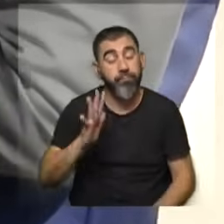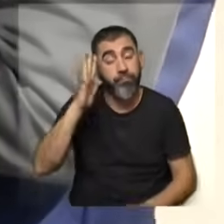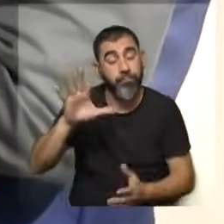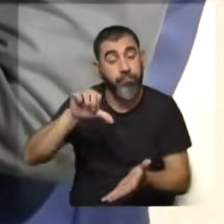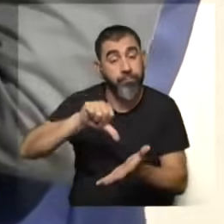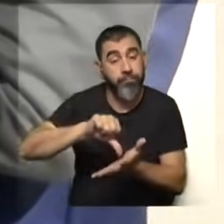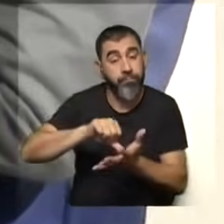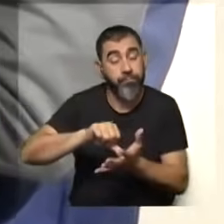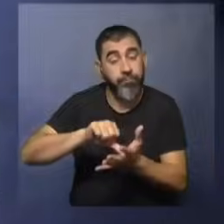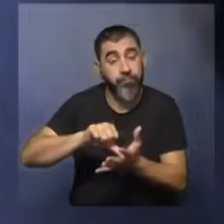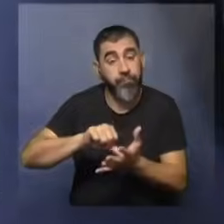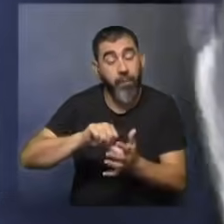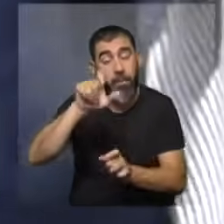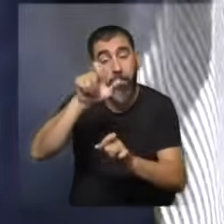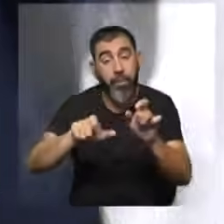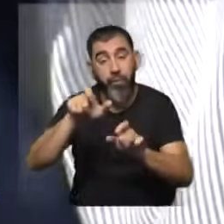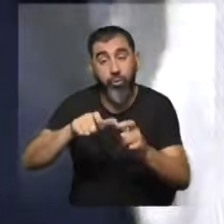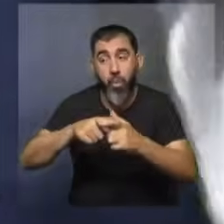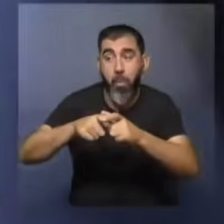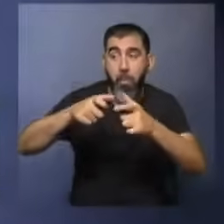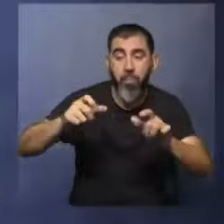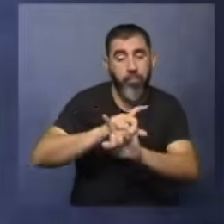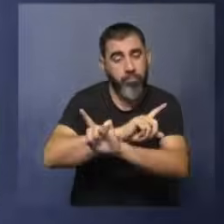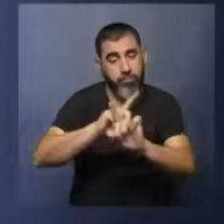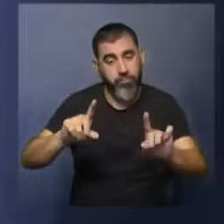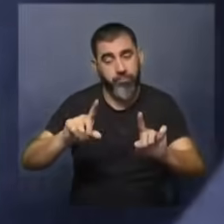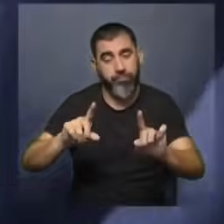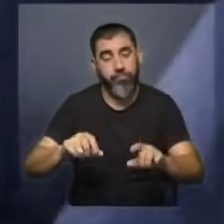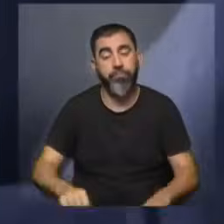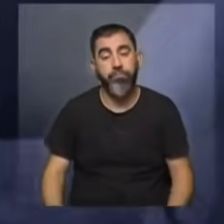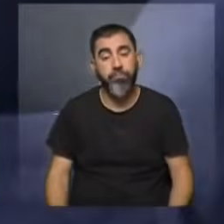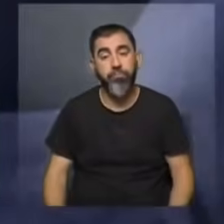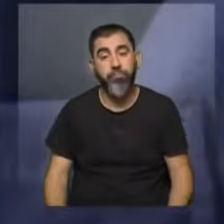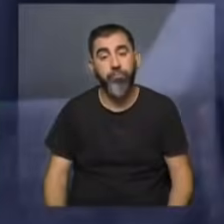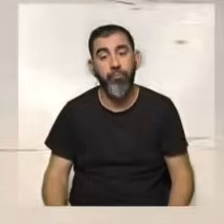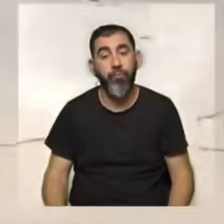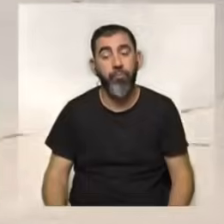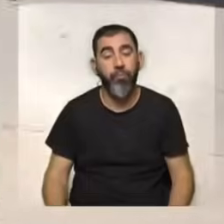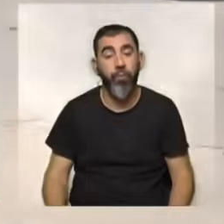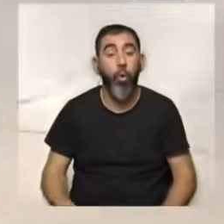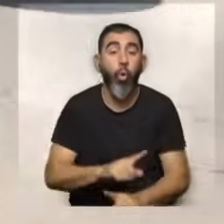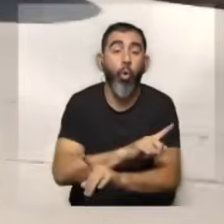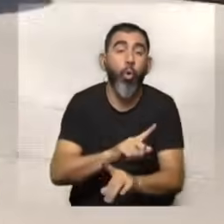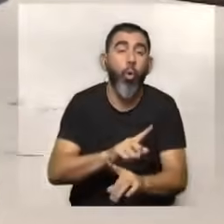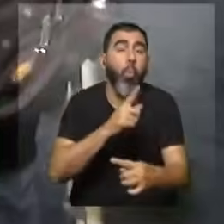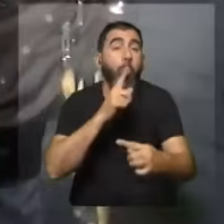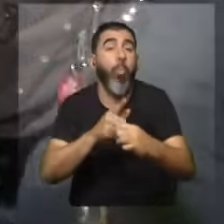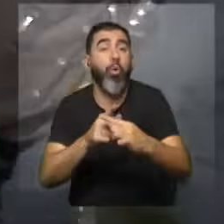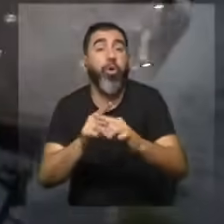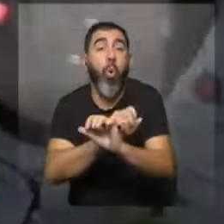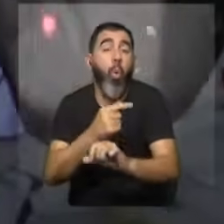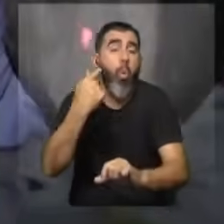país cuya población ya no crece lo cual no es su extraordinario ni es en sí mismo